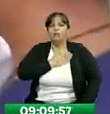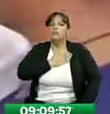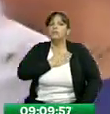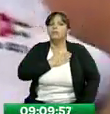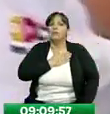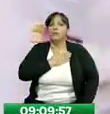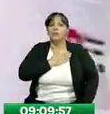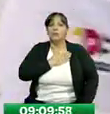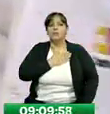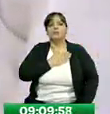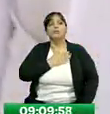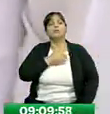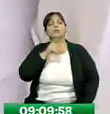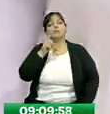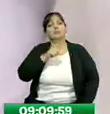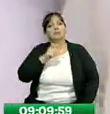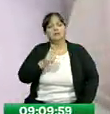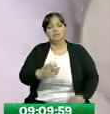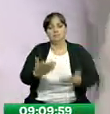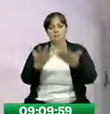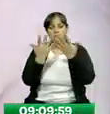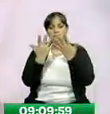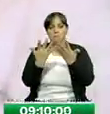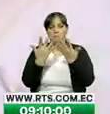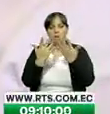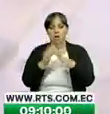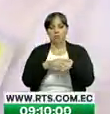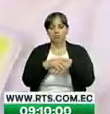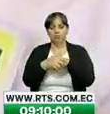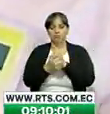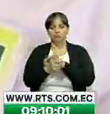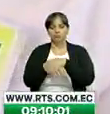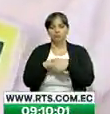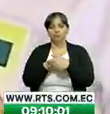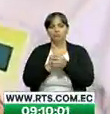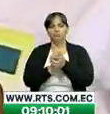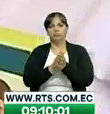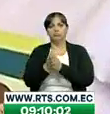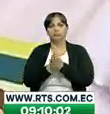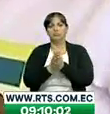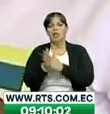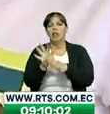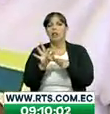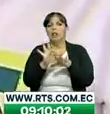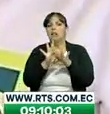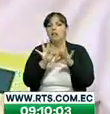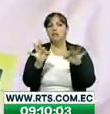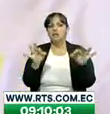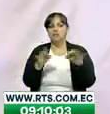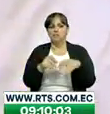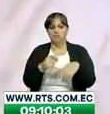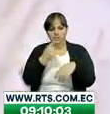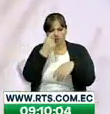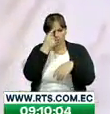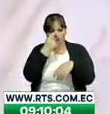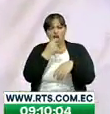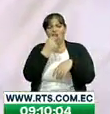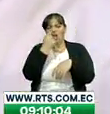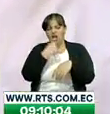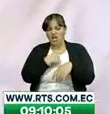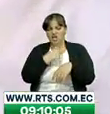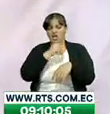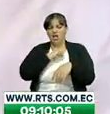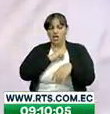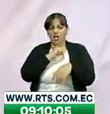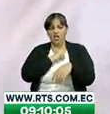herméticas la idea tampoco es que la gente que tenga estos síntomas se aísle de la sociedad y caiga en un pánico